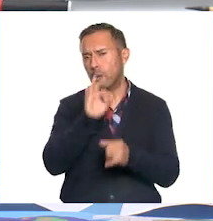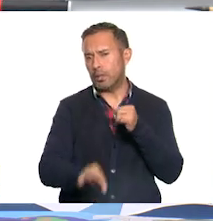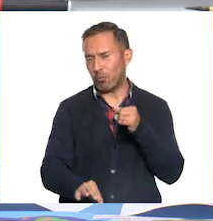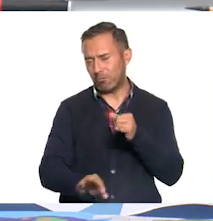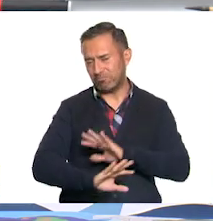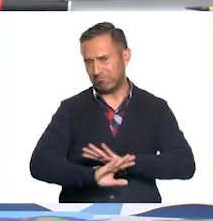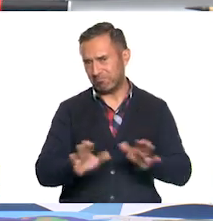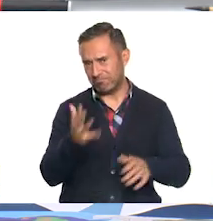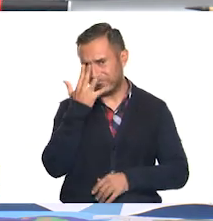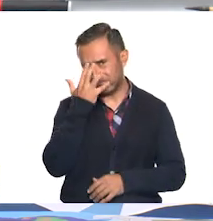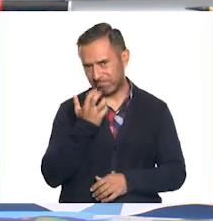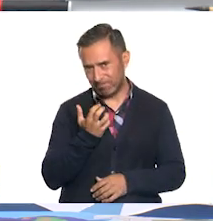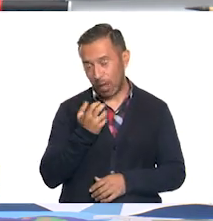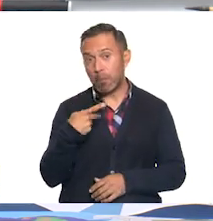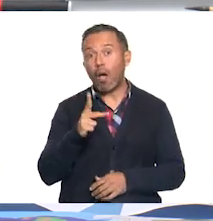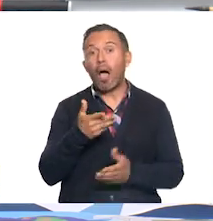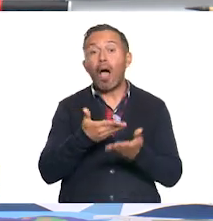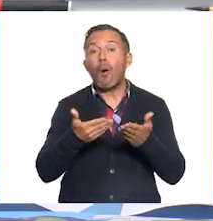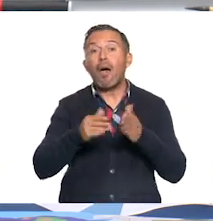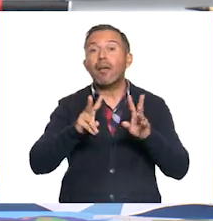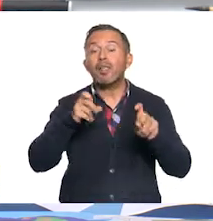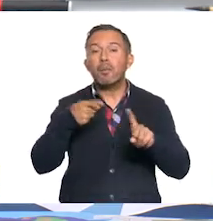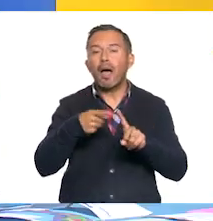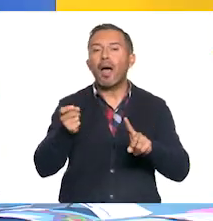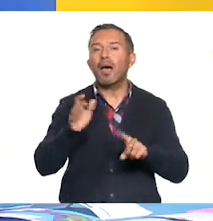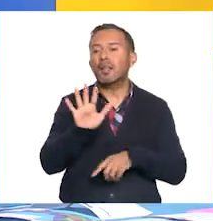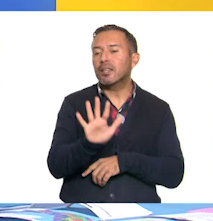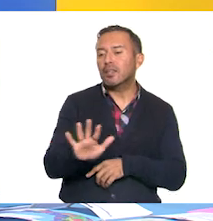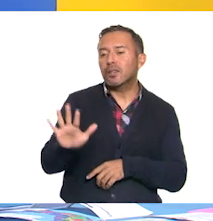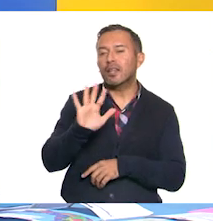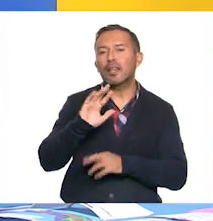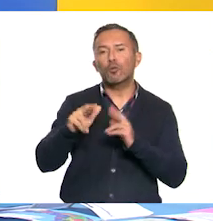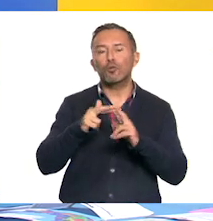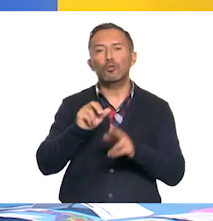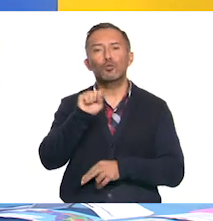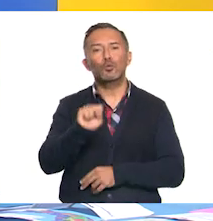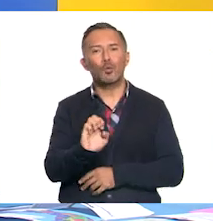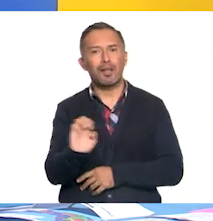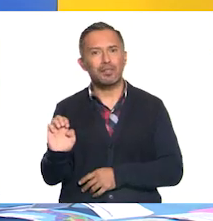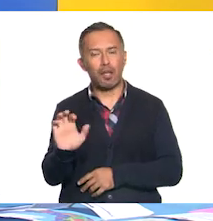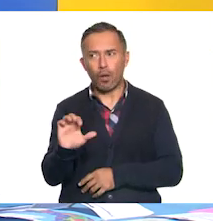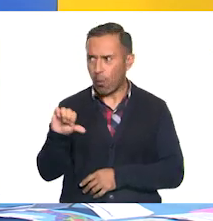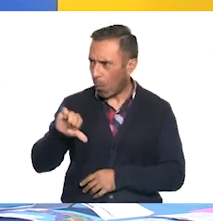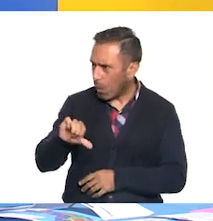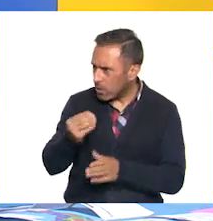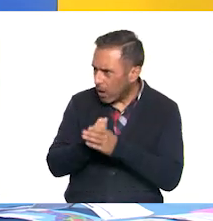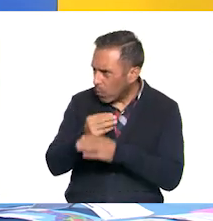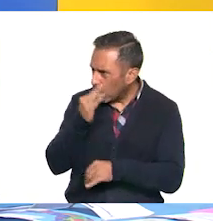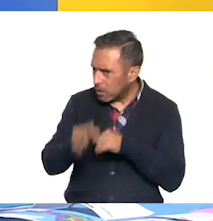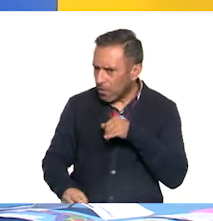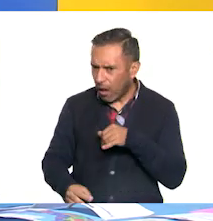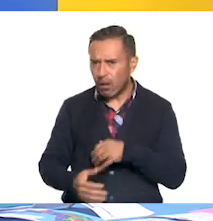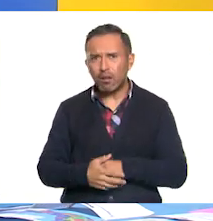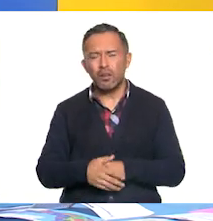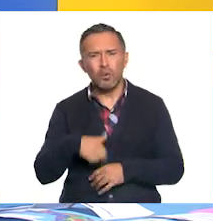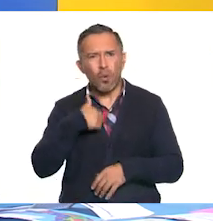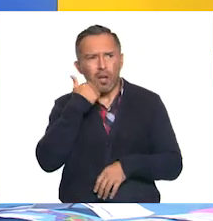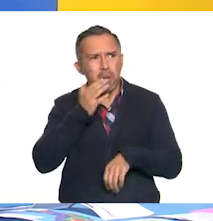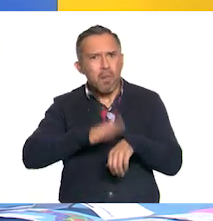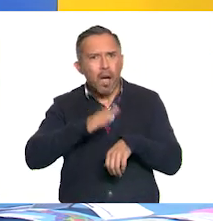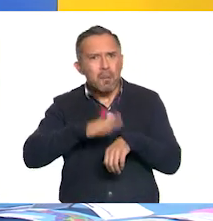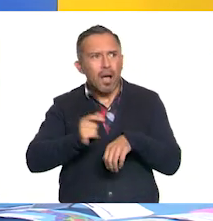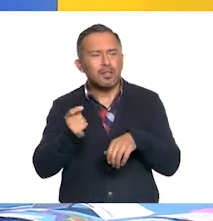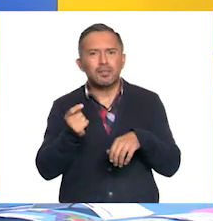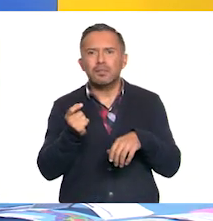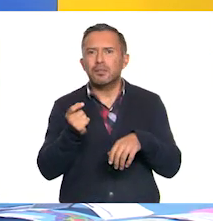región sureste. ¡Miren! Hoy es la última, pero yo quiero seguir recorriendo el país y conocer